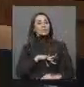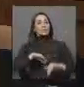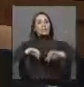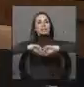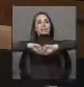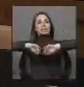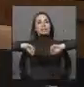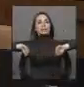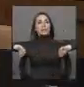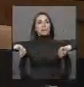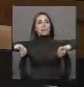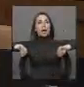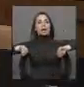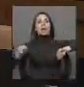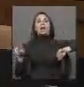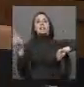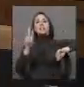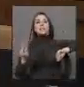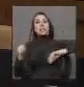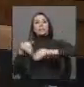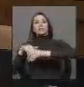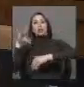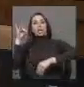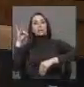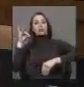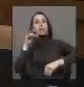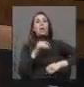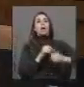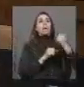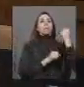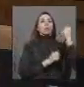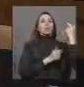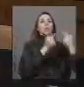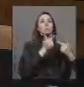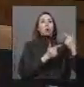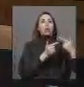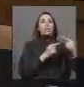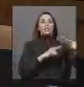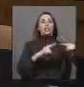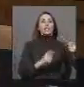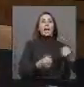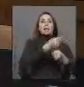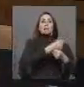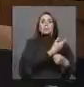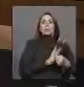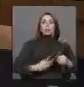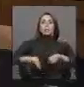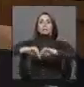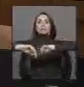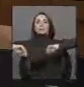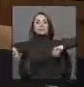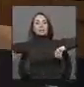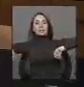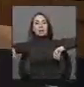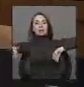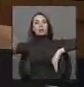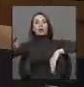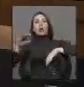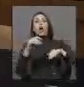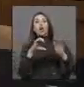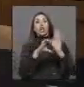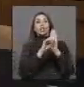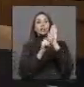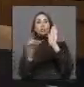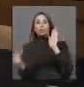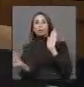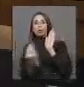separar definitivamente al servicio electoral del poder político administrativo de turno mediante la consagración a nivel